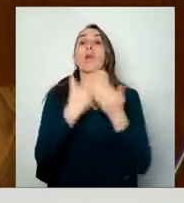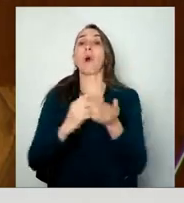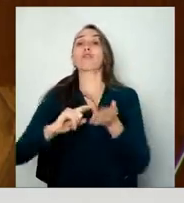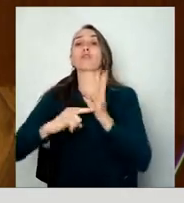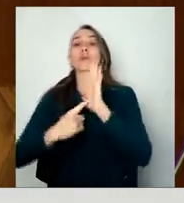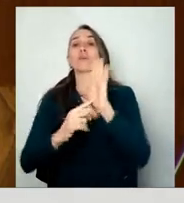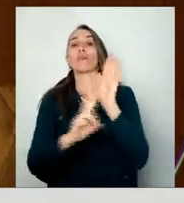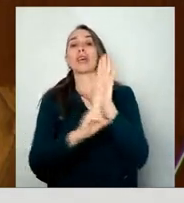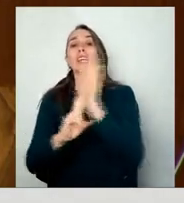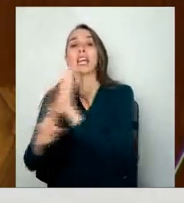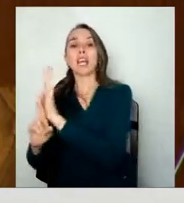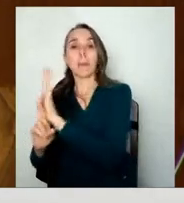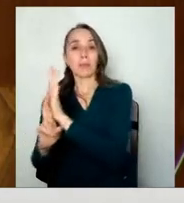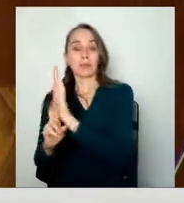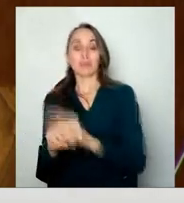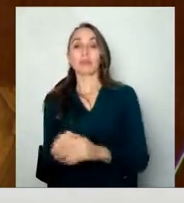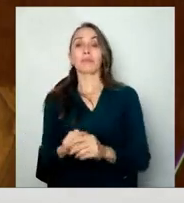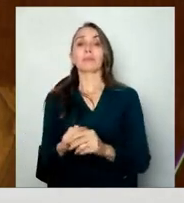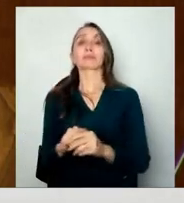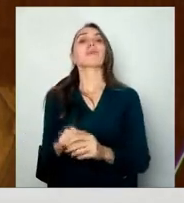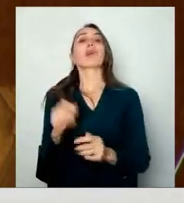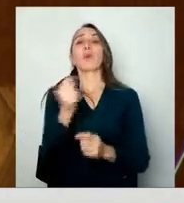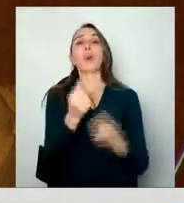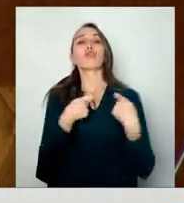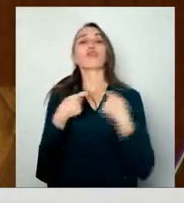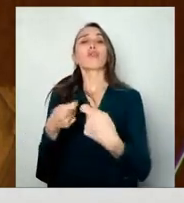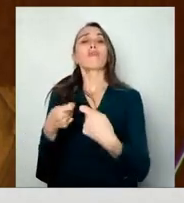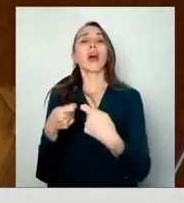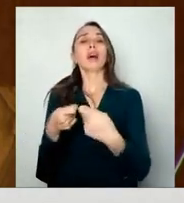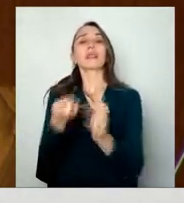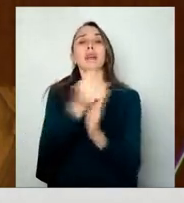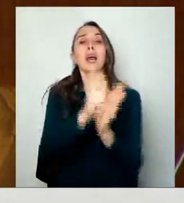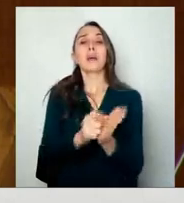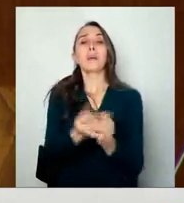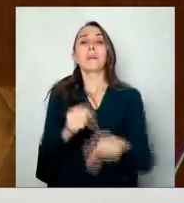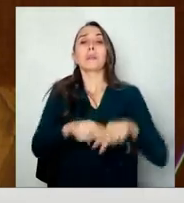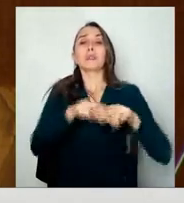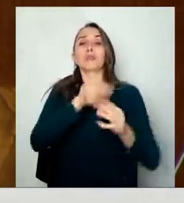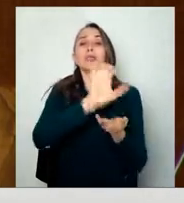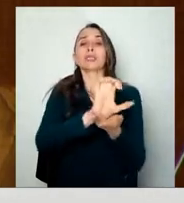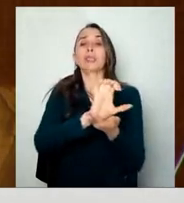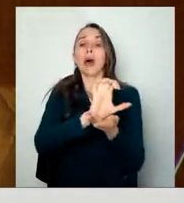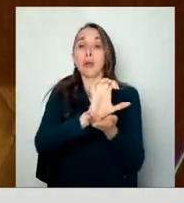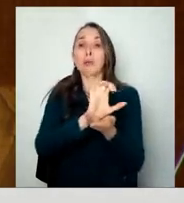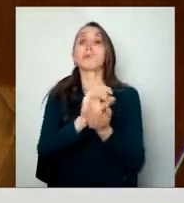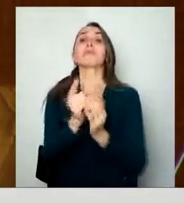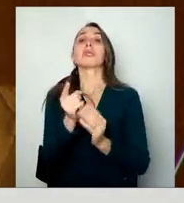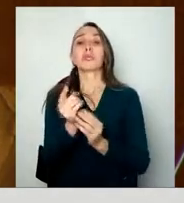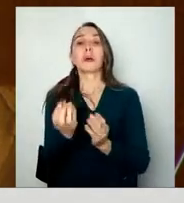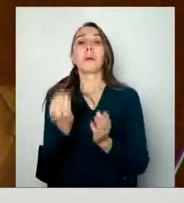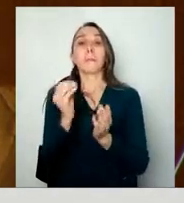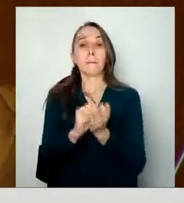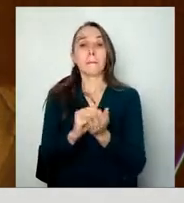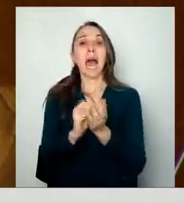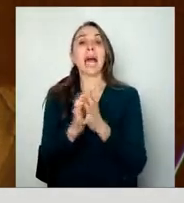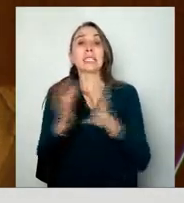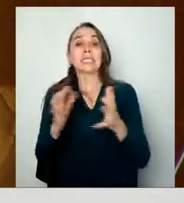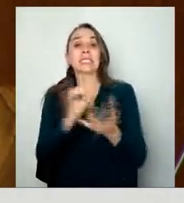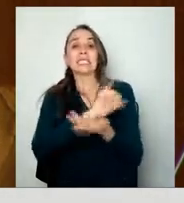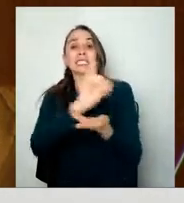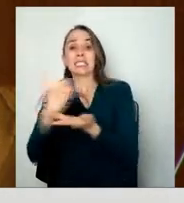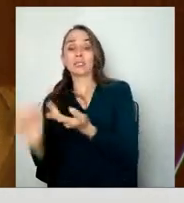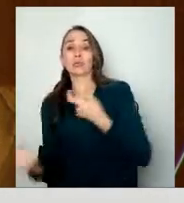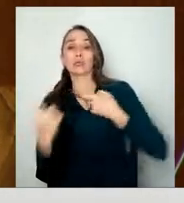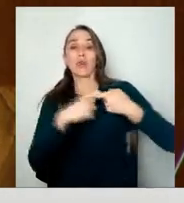en lo relativo a su incidencia presupuestaria se informó que considerando la ampliación de los órganos afectos a la ley de compras